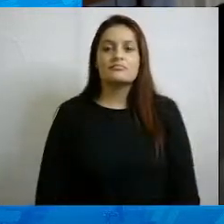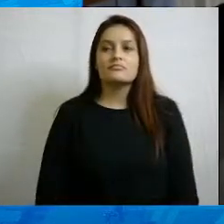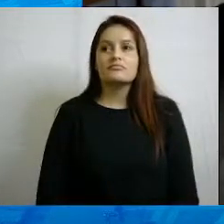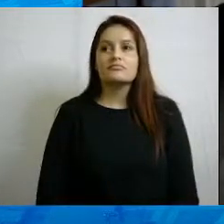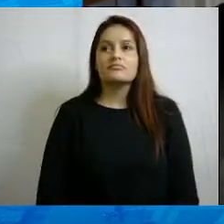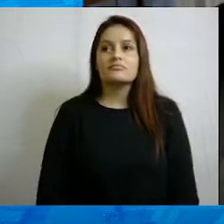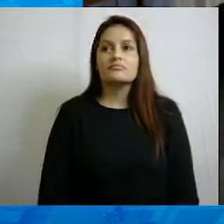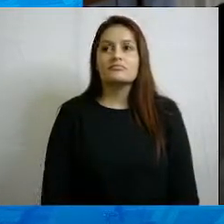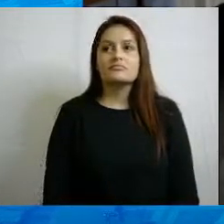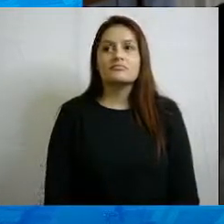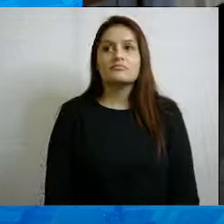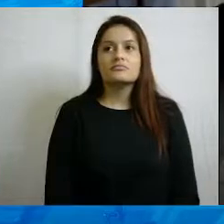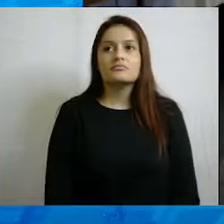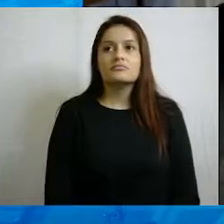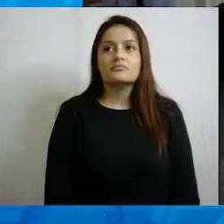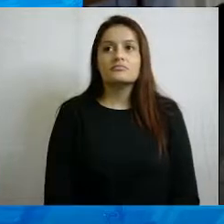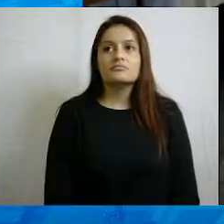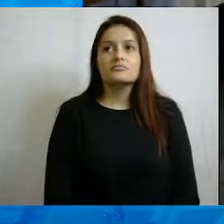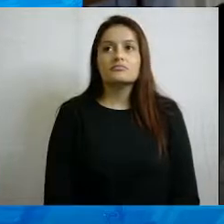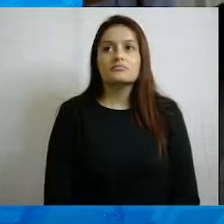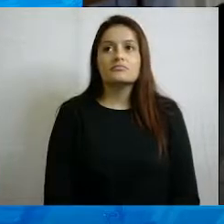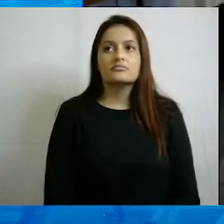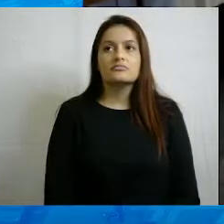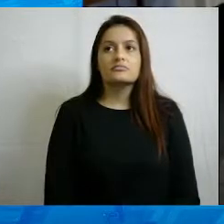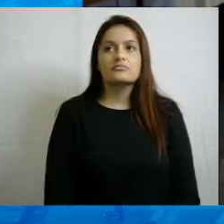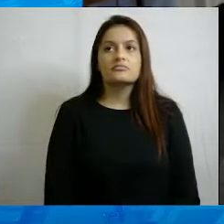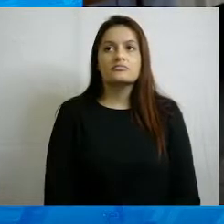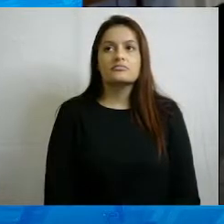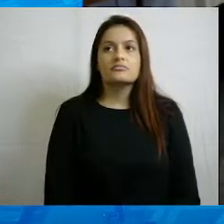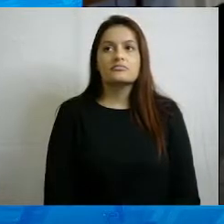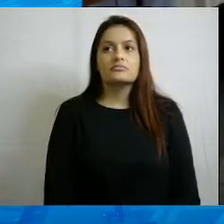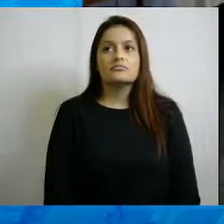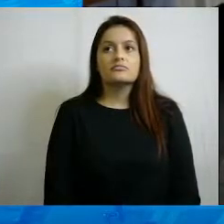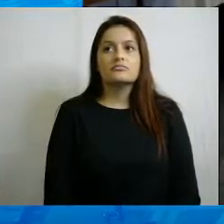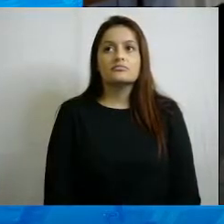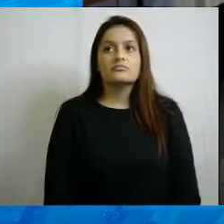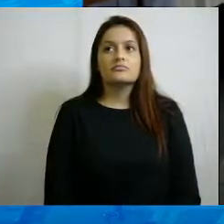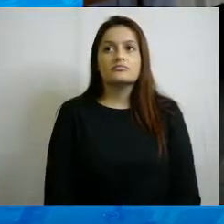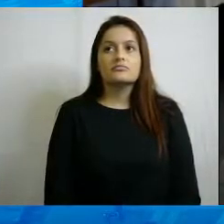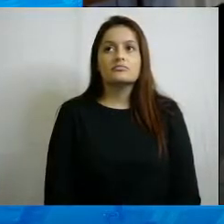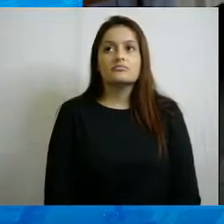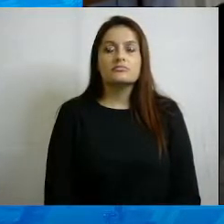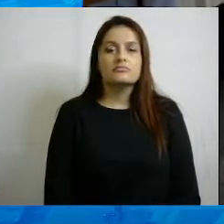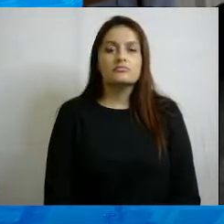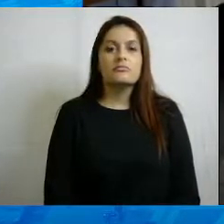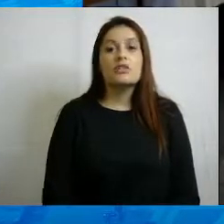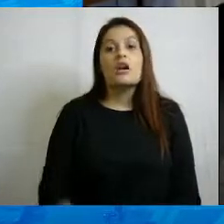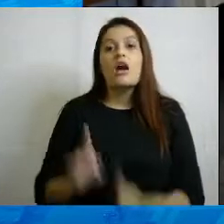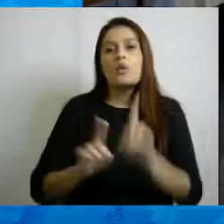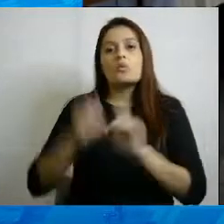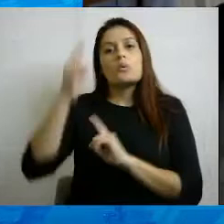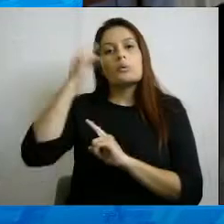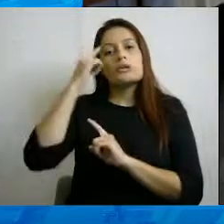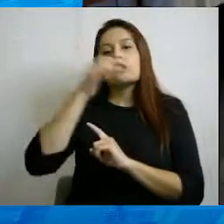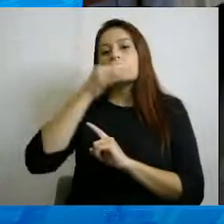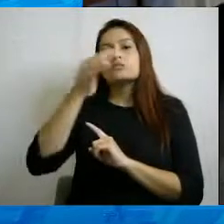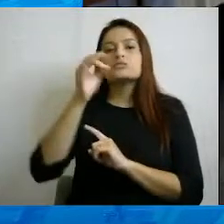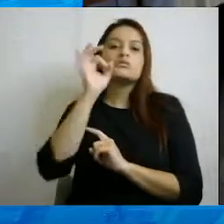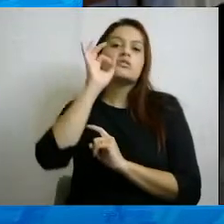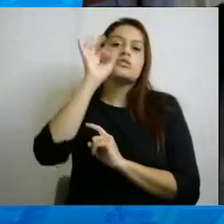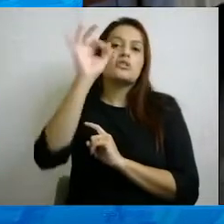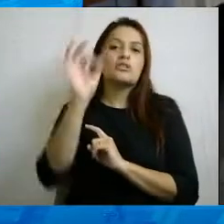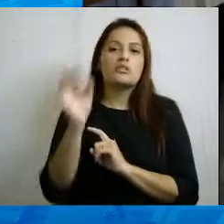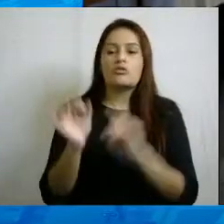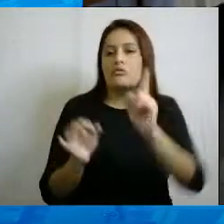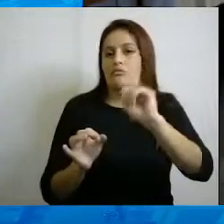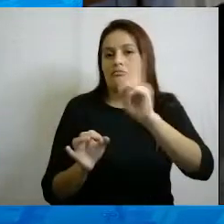Pero mucha gente que lo ha dejado todo por comprar y construir. Así que no es que sea gente de dinero, que o si no, se hubieran comprado un rol, se hubieran comprado otro